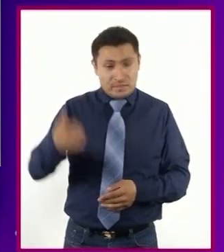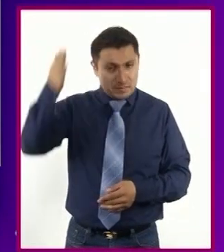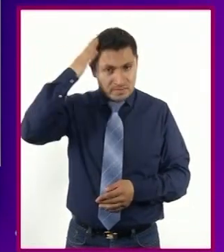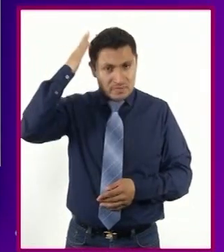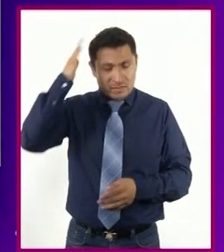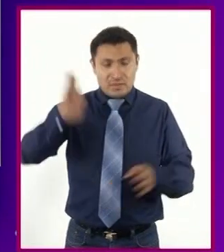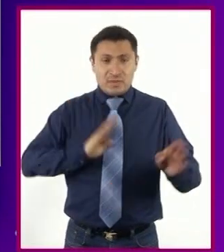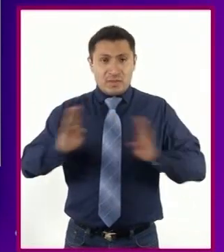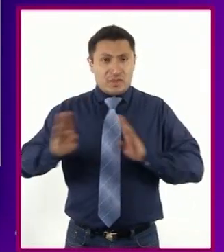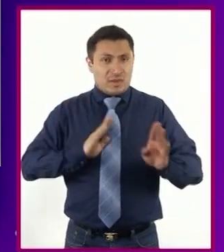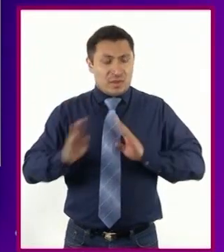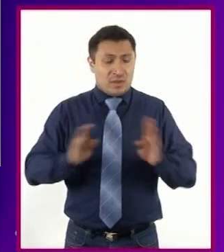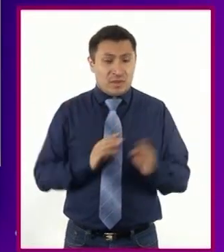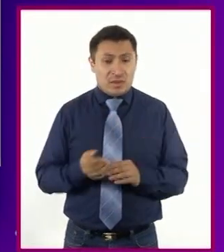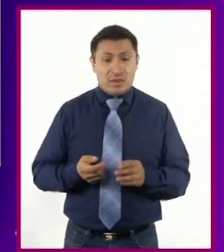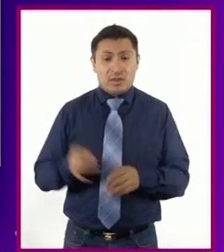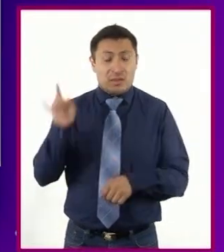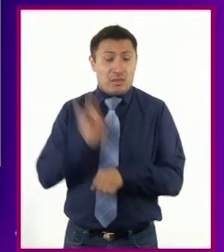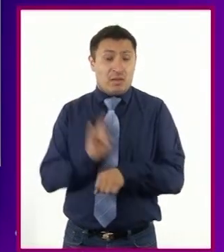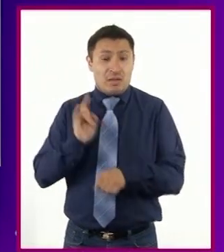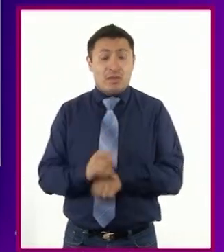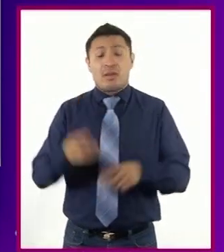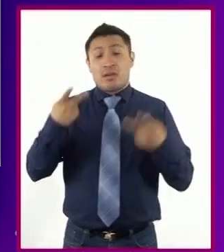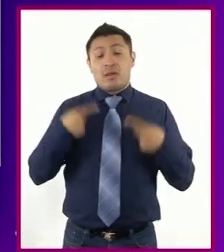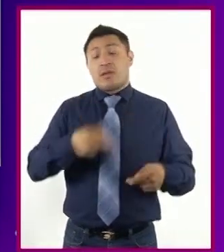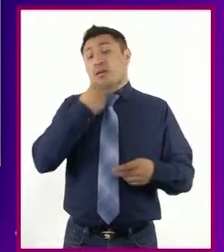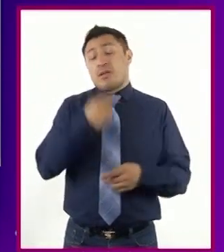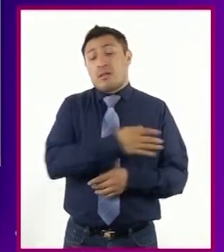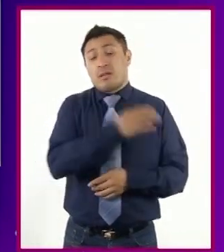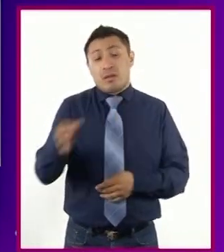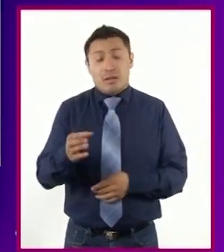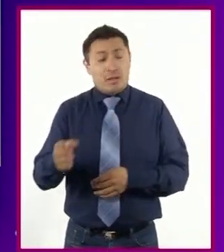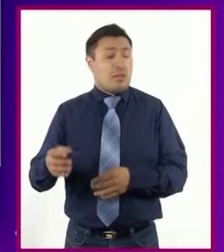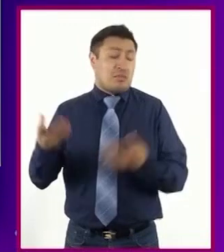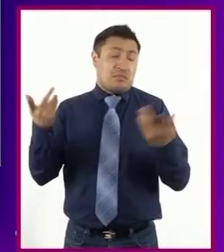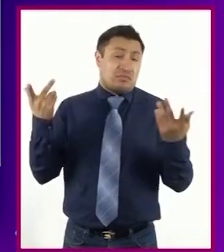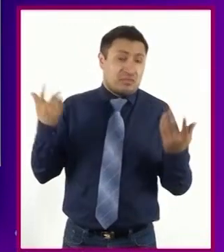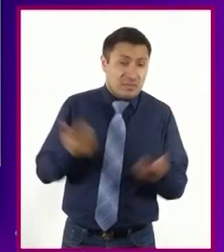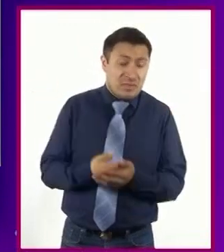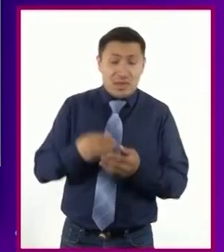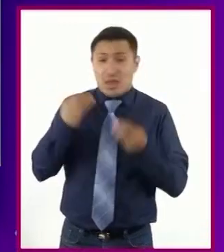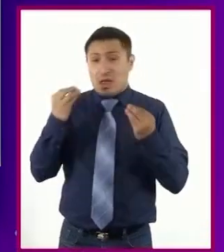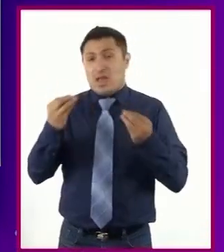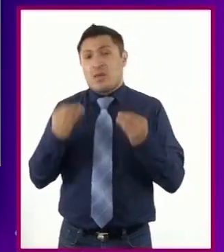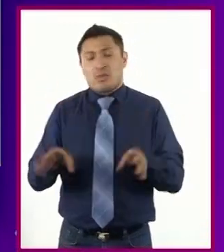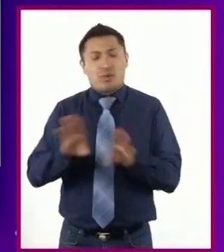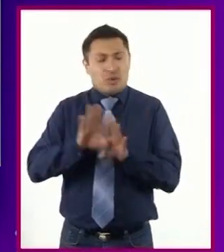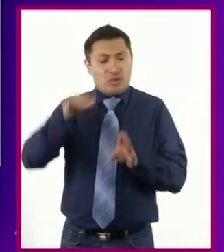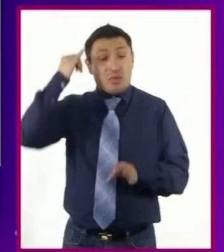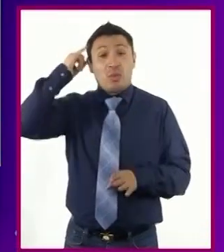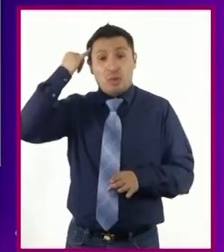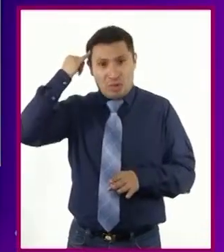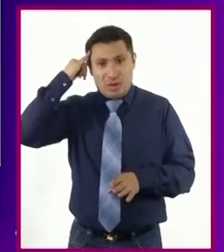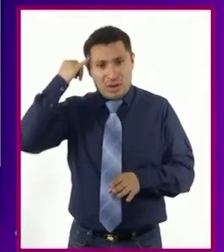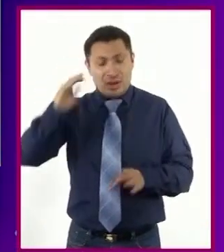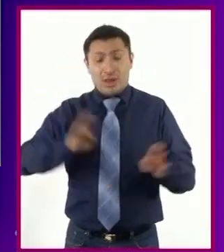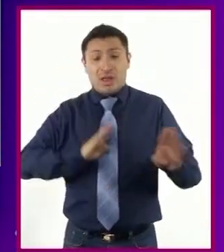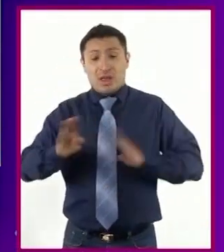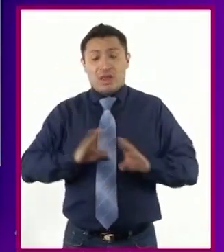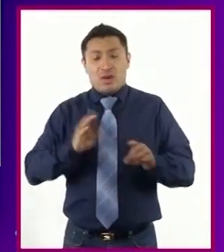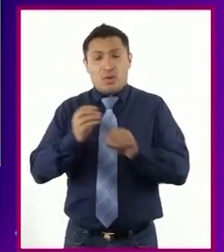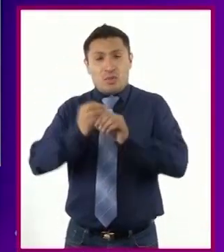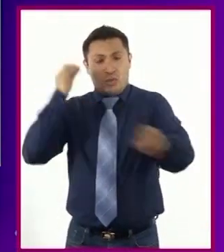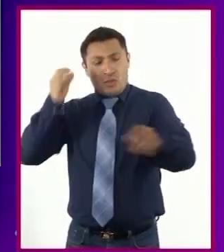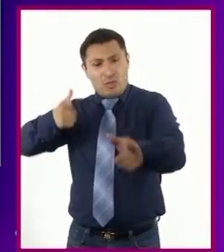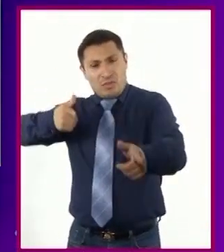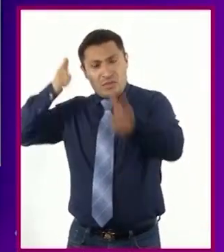por soldados improvisados, campesinos, arrieros y jornaleros, la mayoría de origen indígena. Sus armas eran